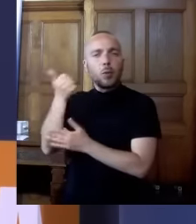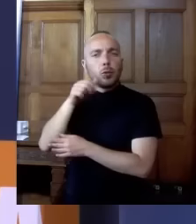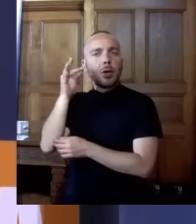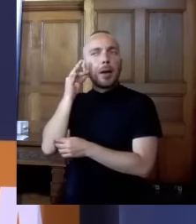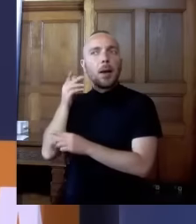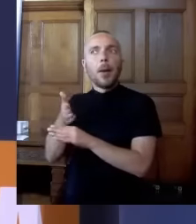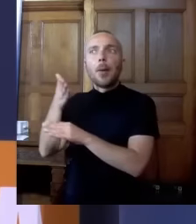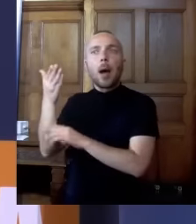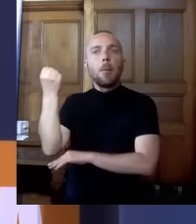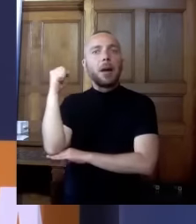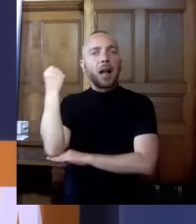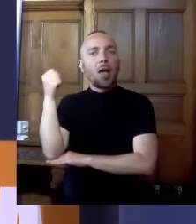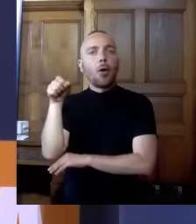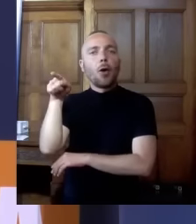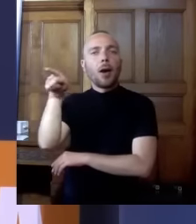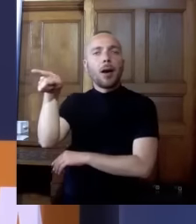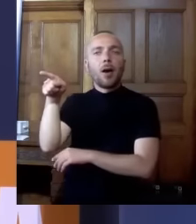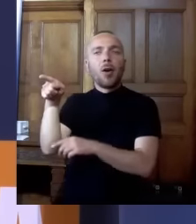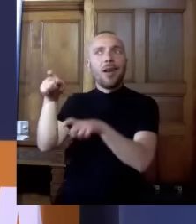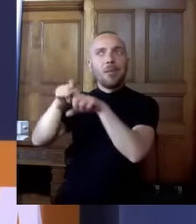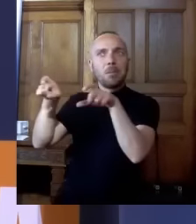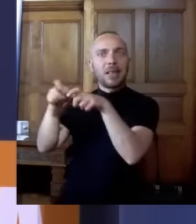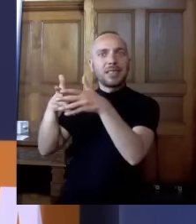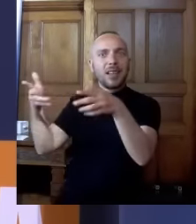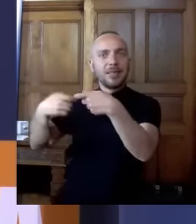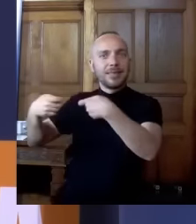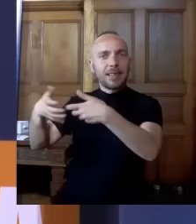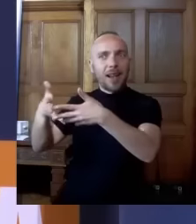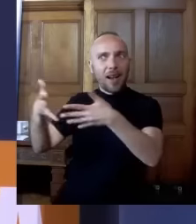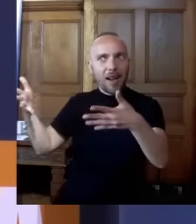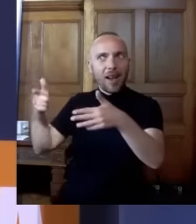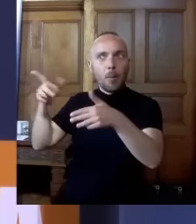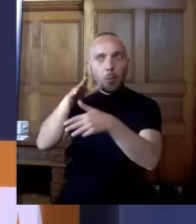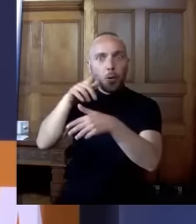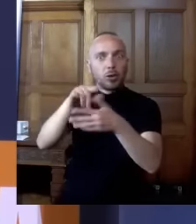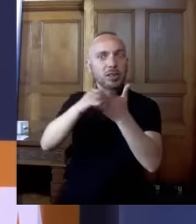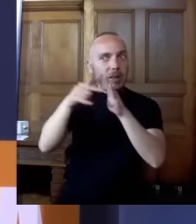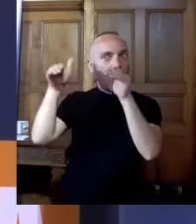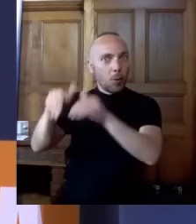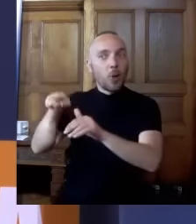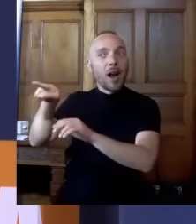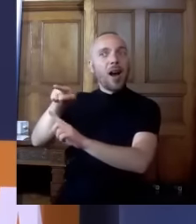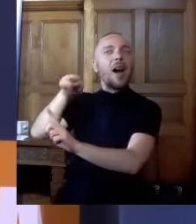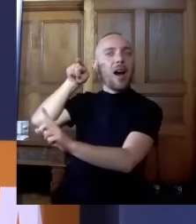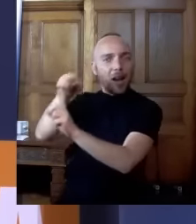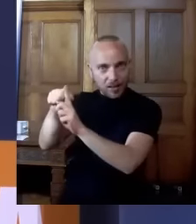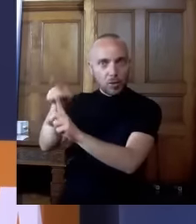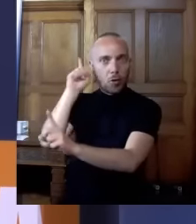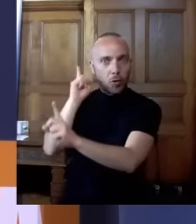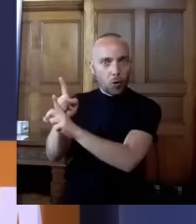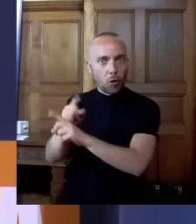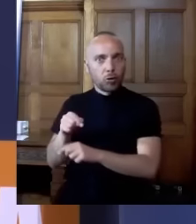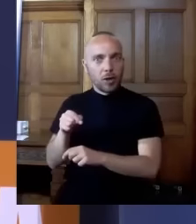puerta de mercadona irse a la puerta de la gran distribución que es la que está arruinando el sector señalando a los culpables a los